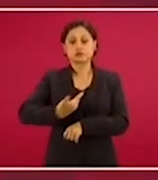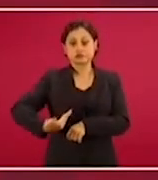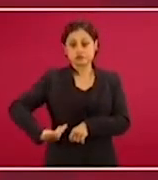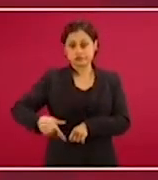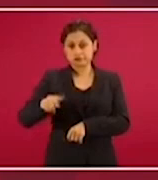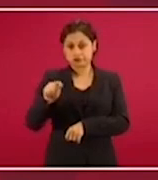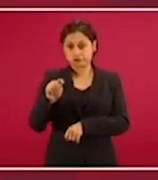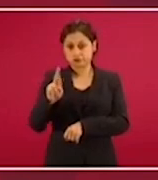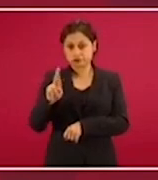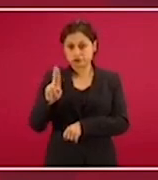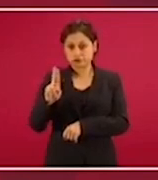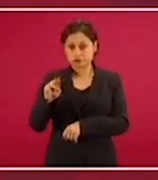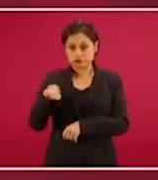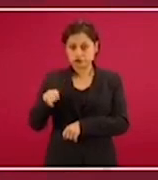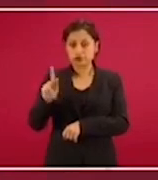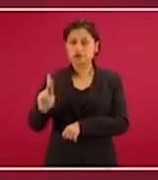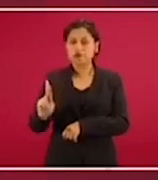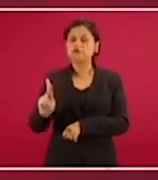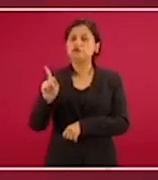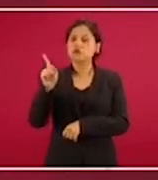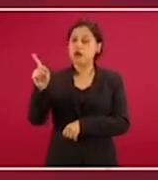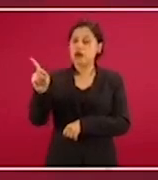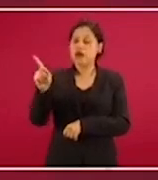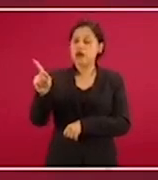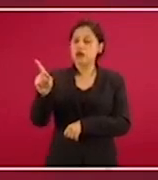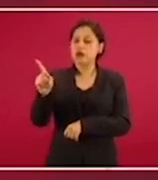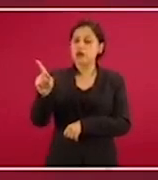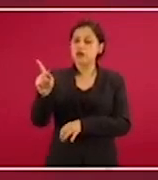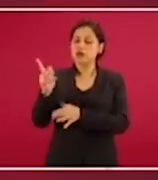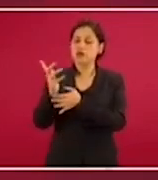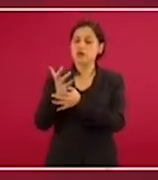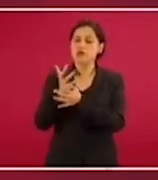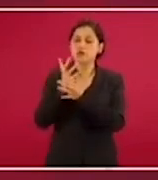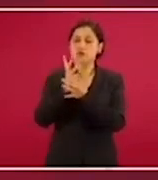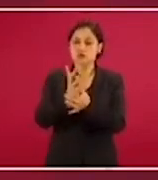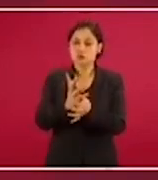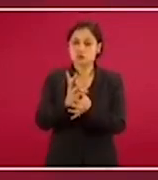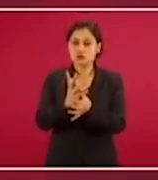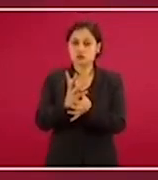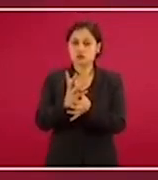ejemplo, habló de